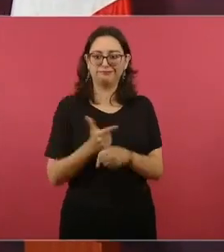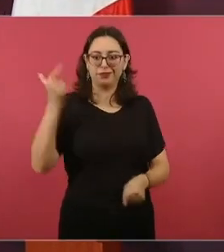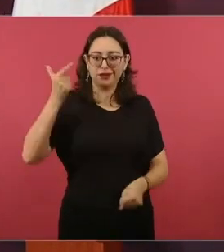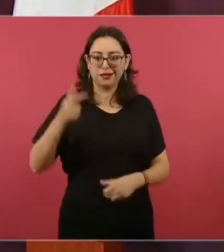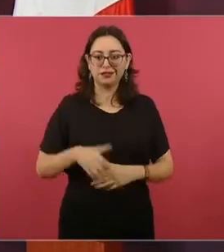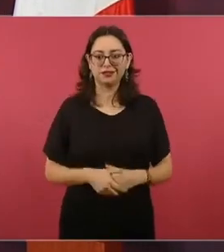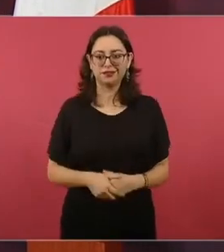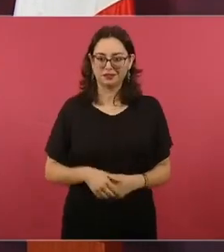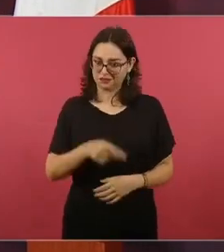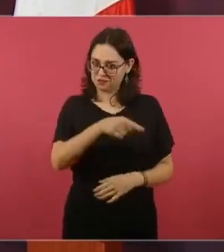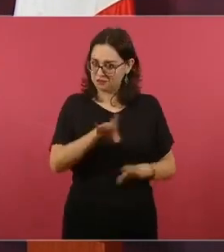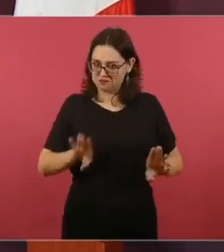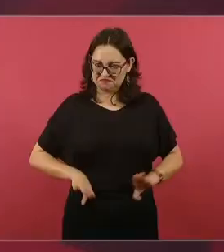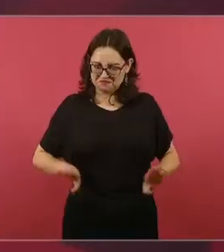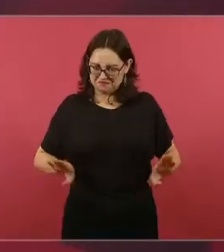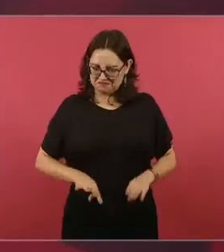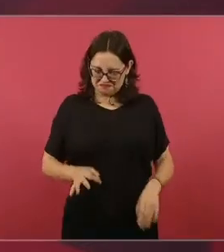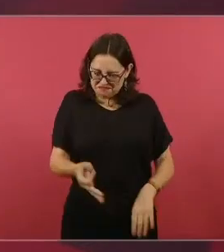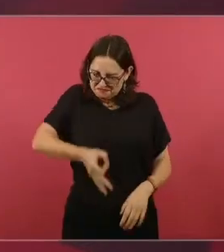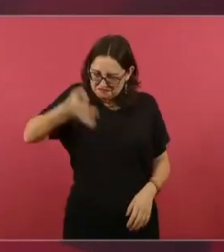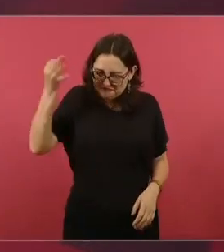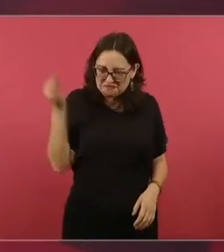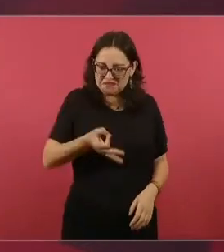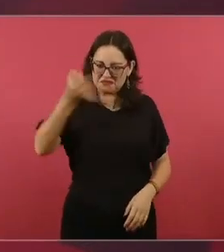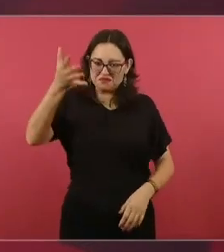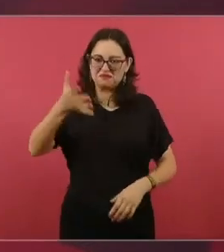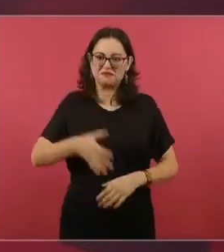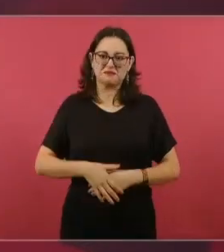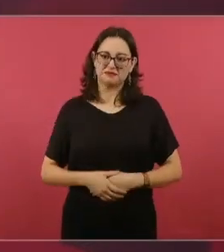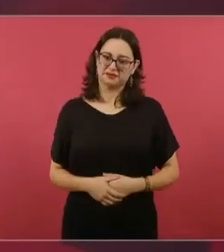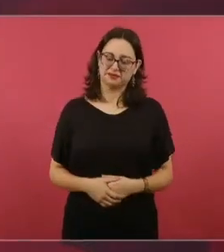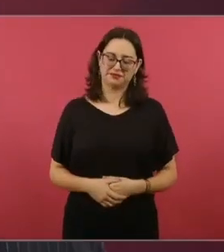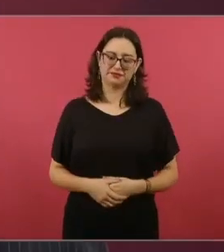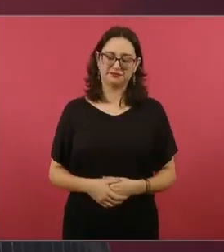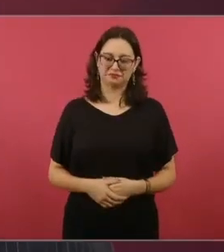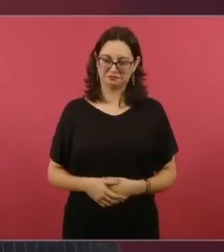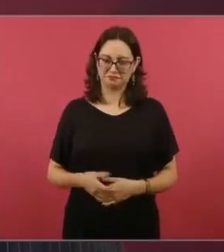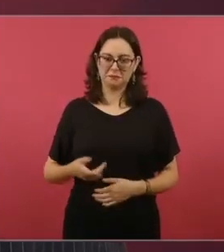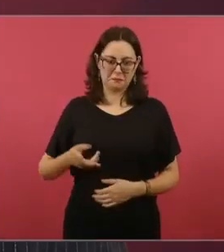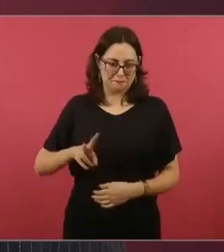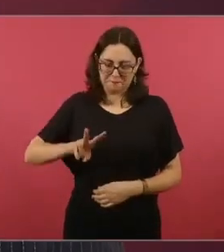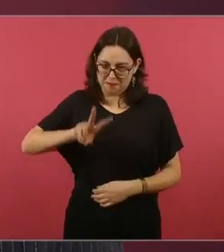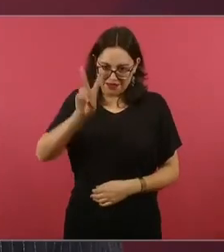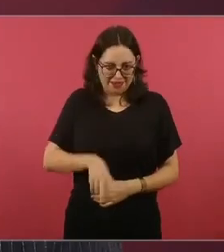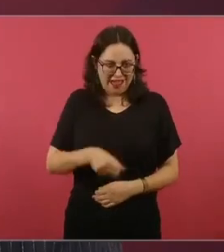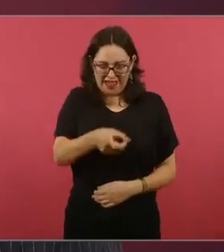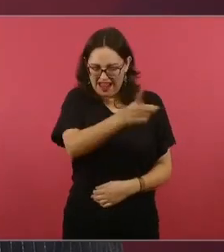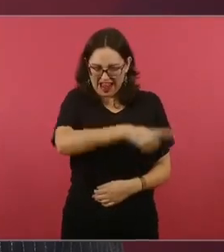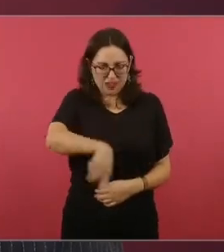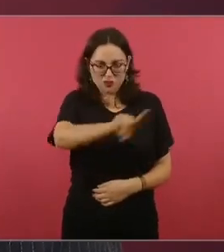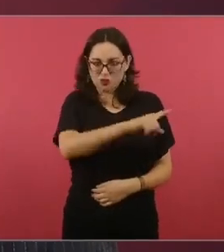Me canso ganso de que así piensan todos estos